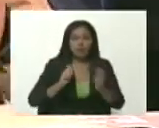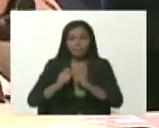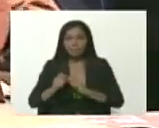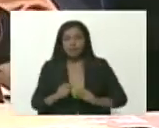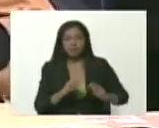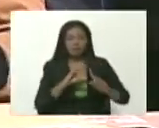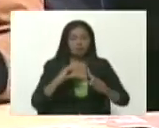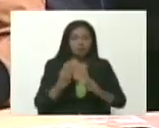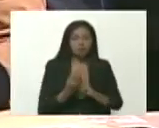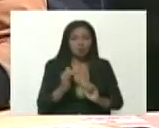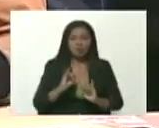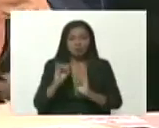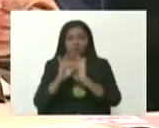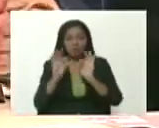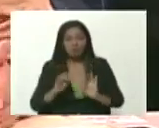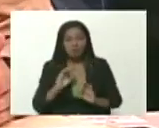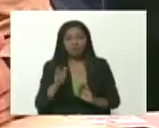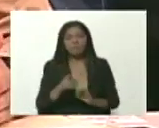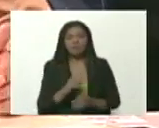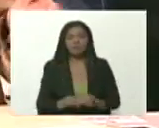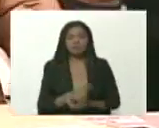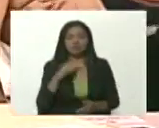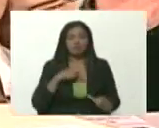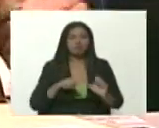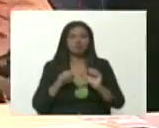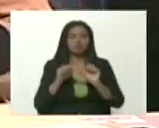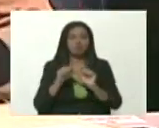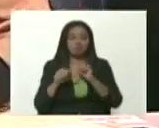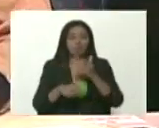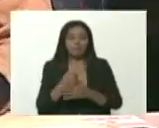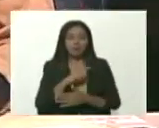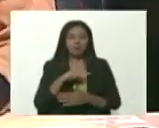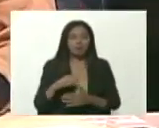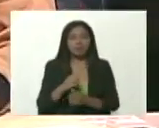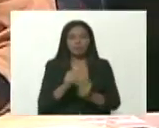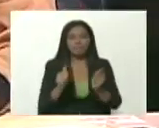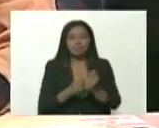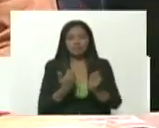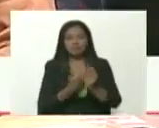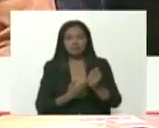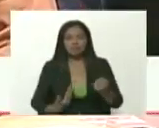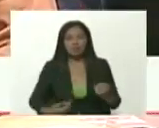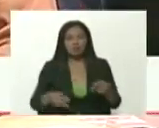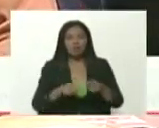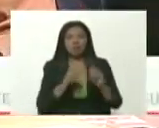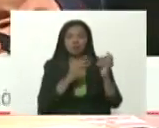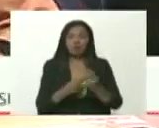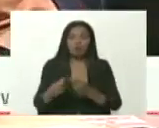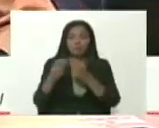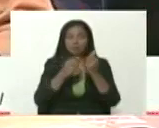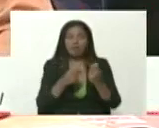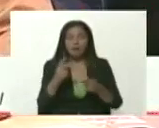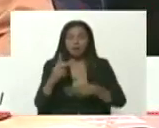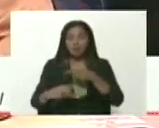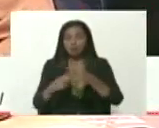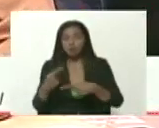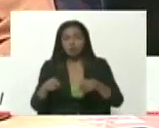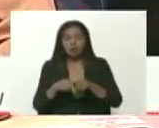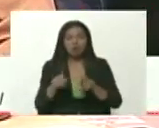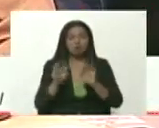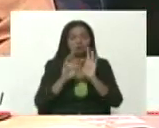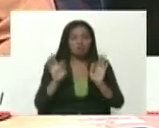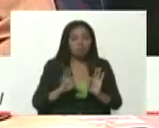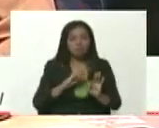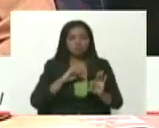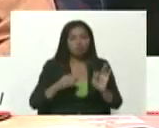cultura de ese modelo rentista petrolera, venimos avanzando junto a nuestra vicepresidencia de economía productiva y un elemento que también es